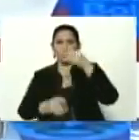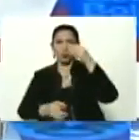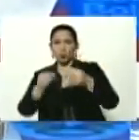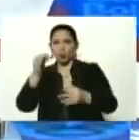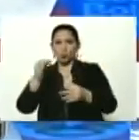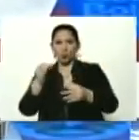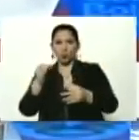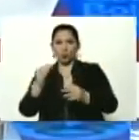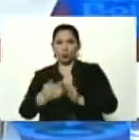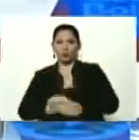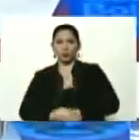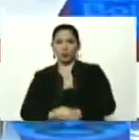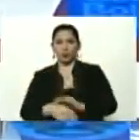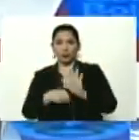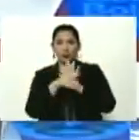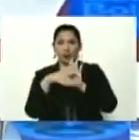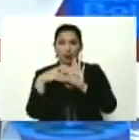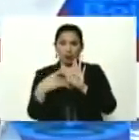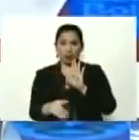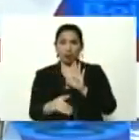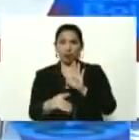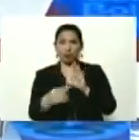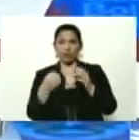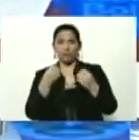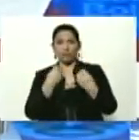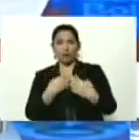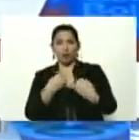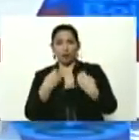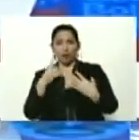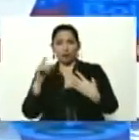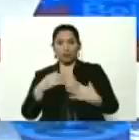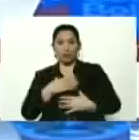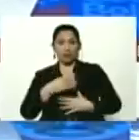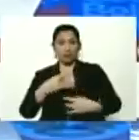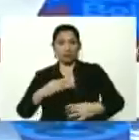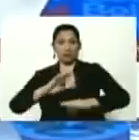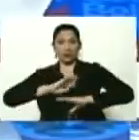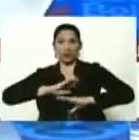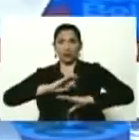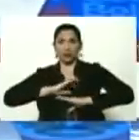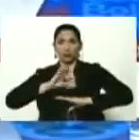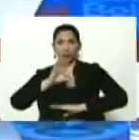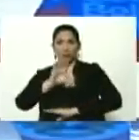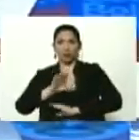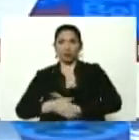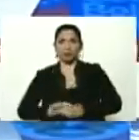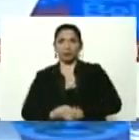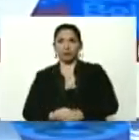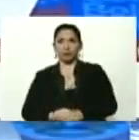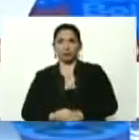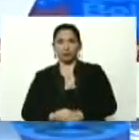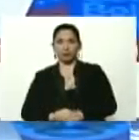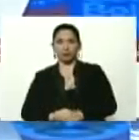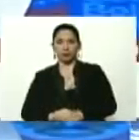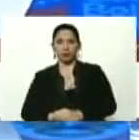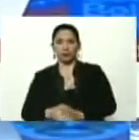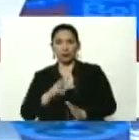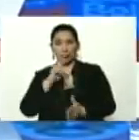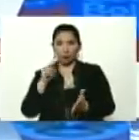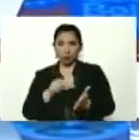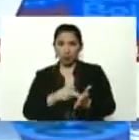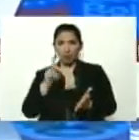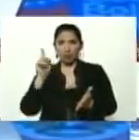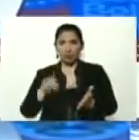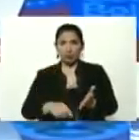y extrajudicial de los derechos, bienes e intereses patrimoniales de la República, tanto a nivel nacional